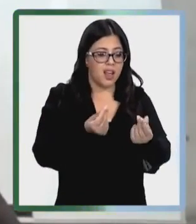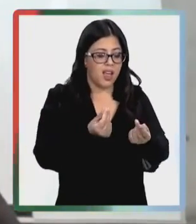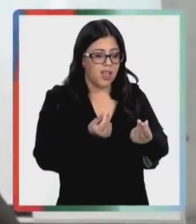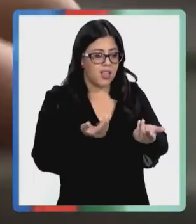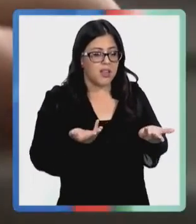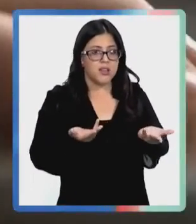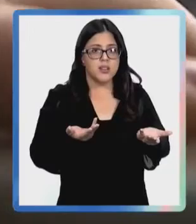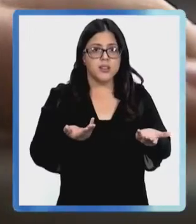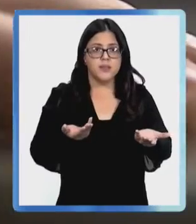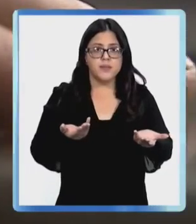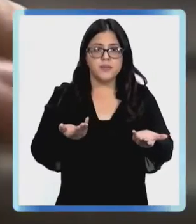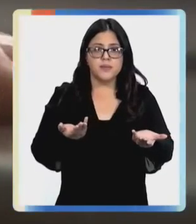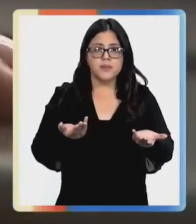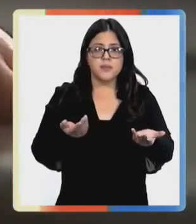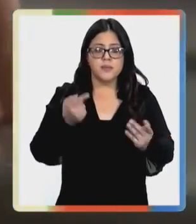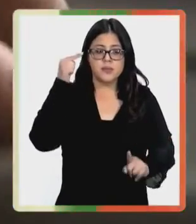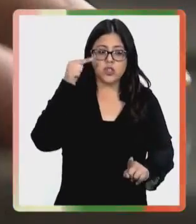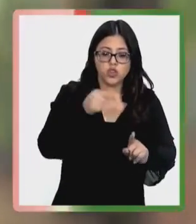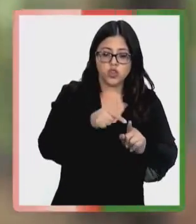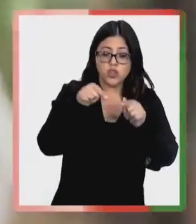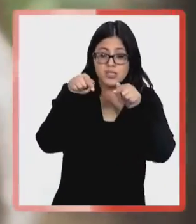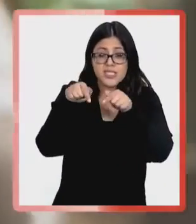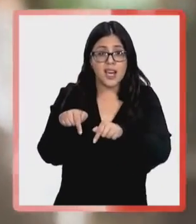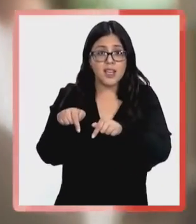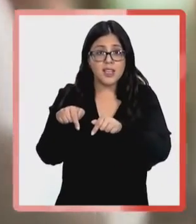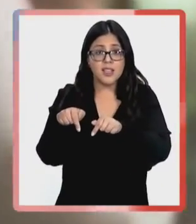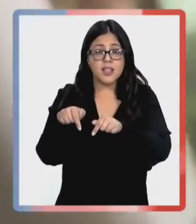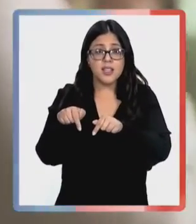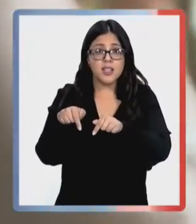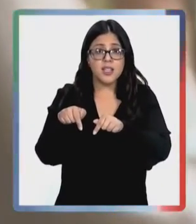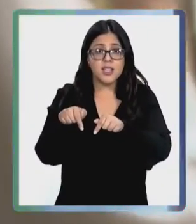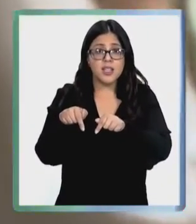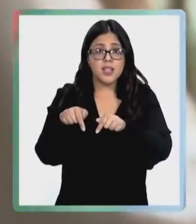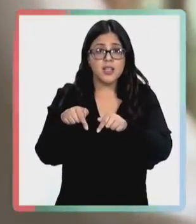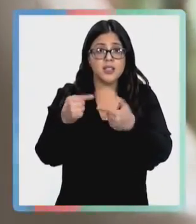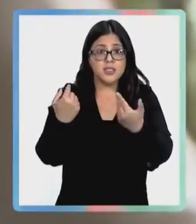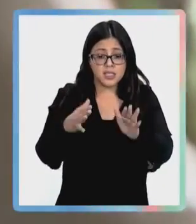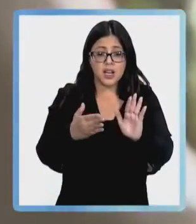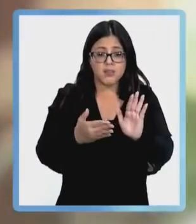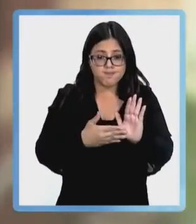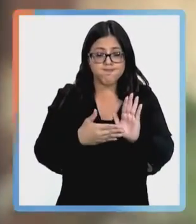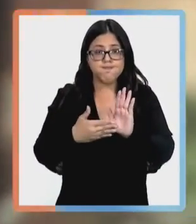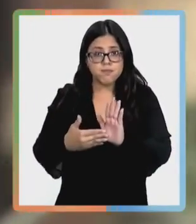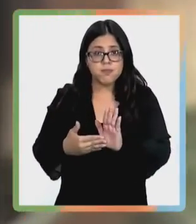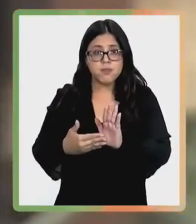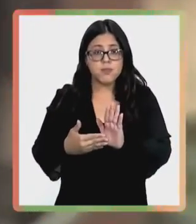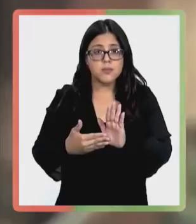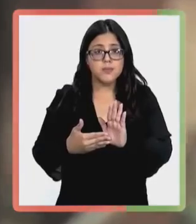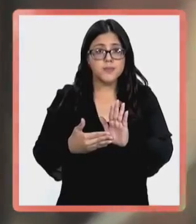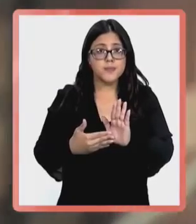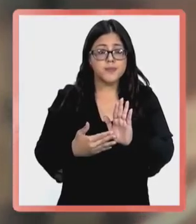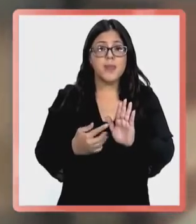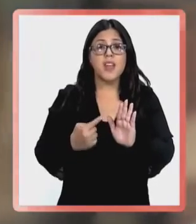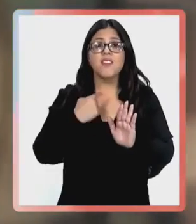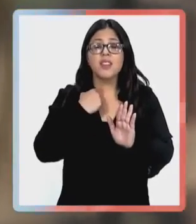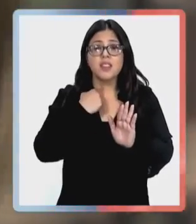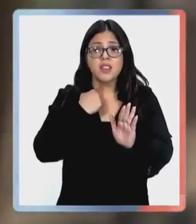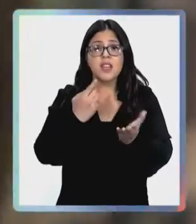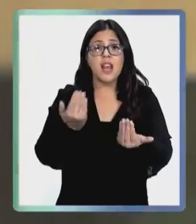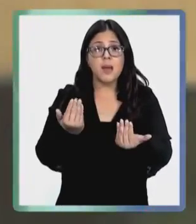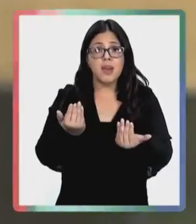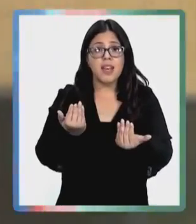del estrés financiero objetivo, en el fondo. Y eso nosotros lo pudimos demostrar que influye además